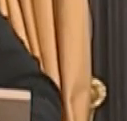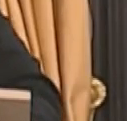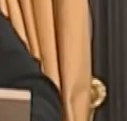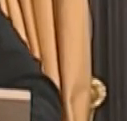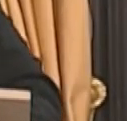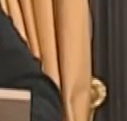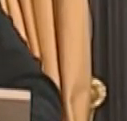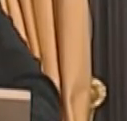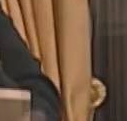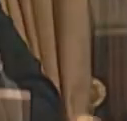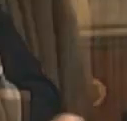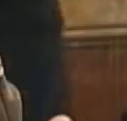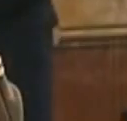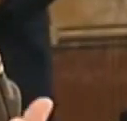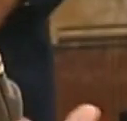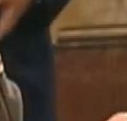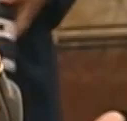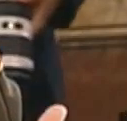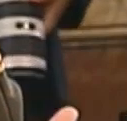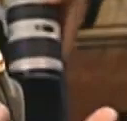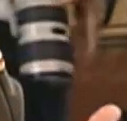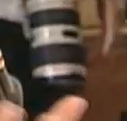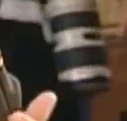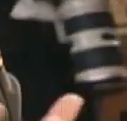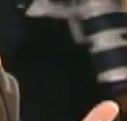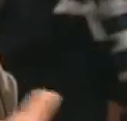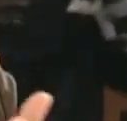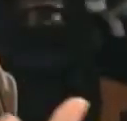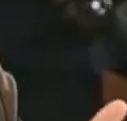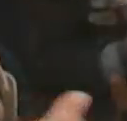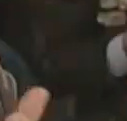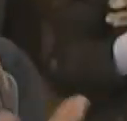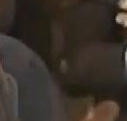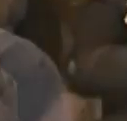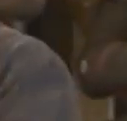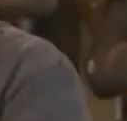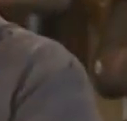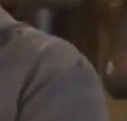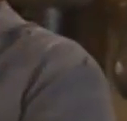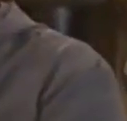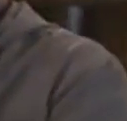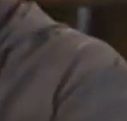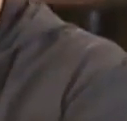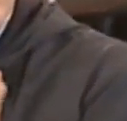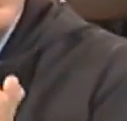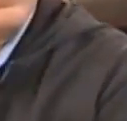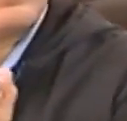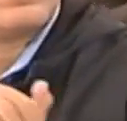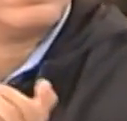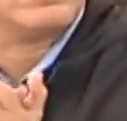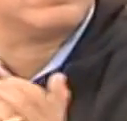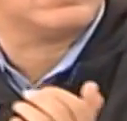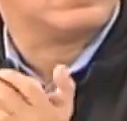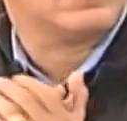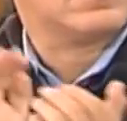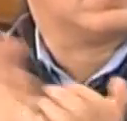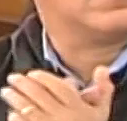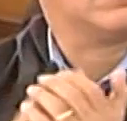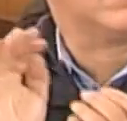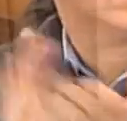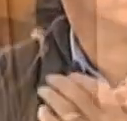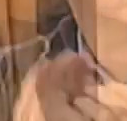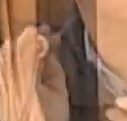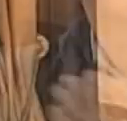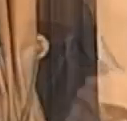pie, vivo y victorioso, listo para seguir las batallas y combates que me toque